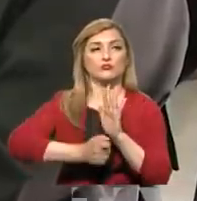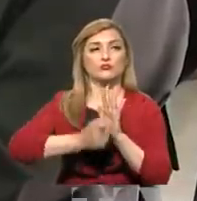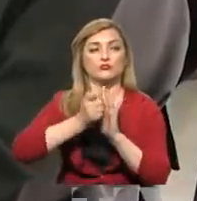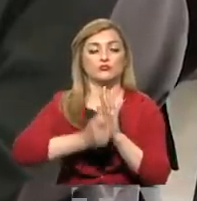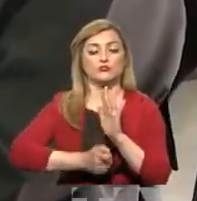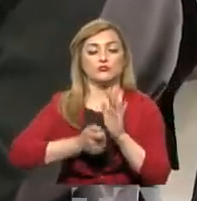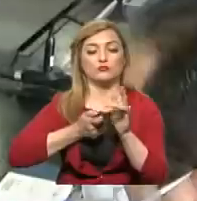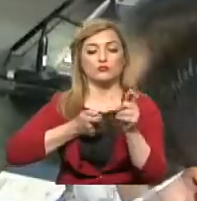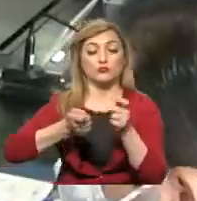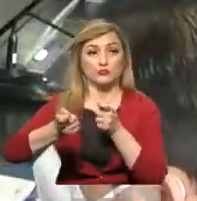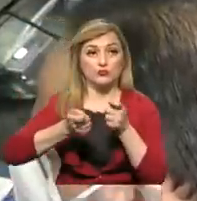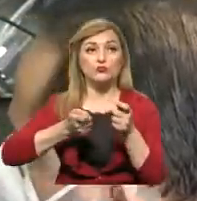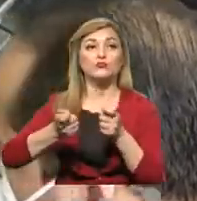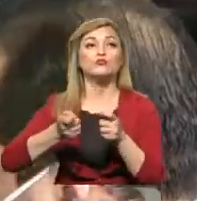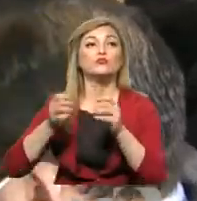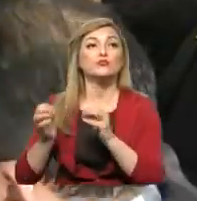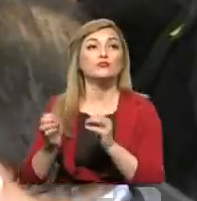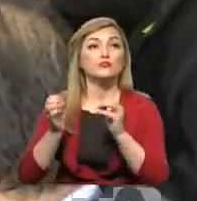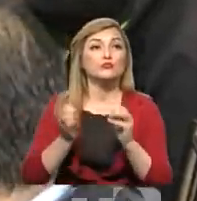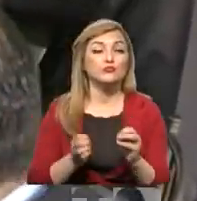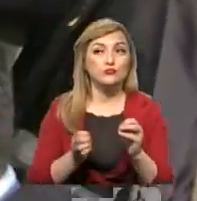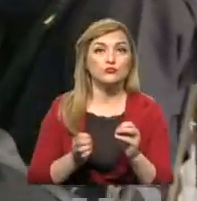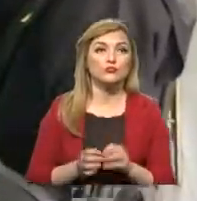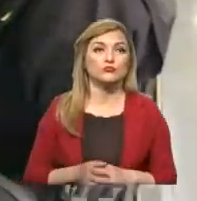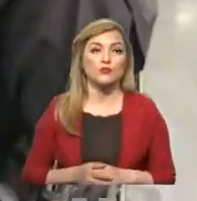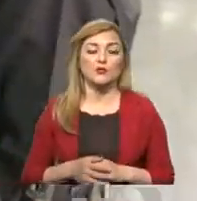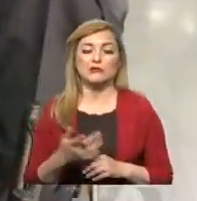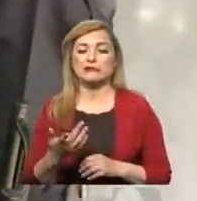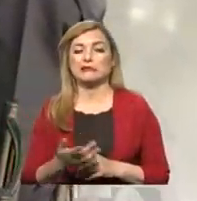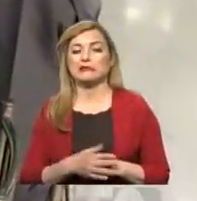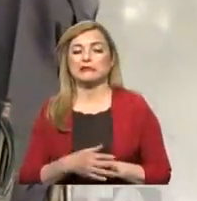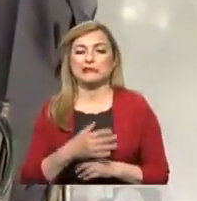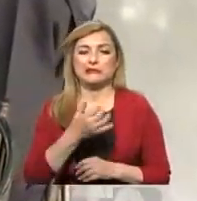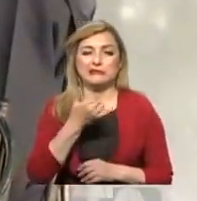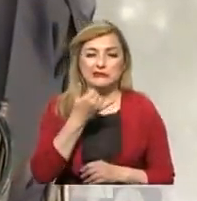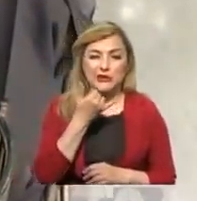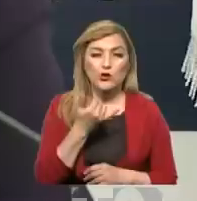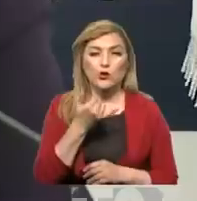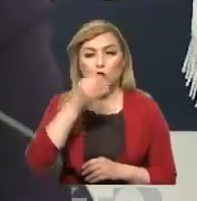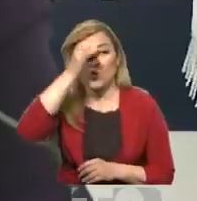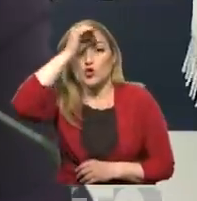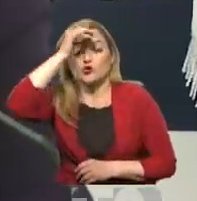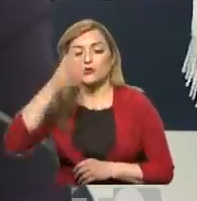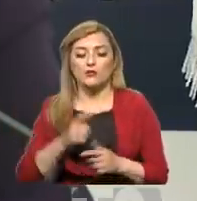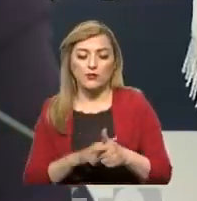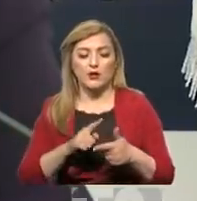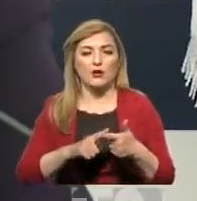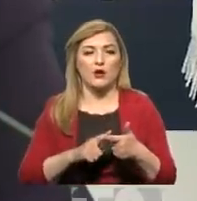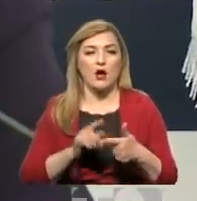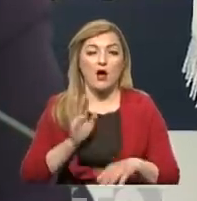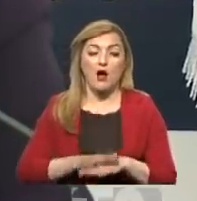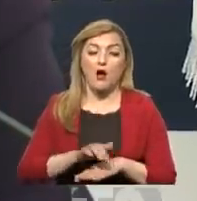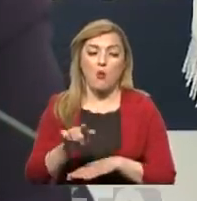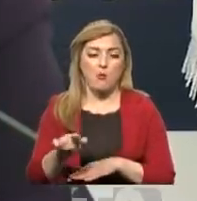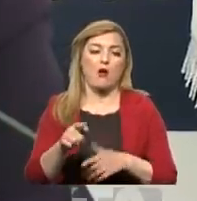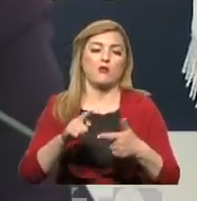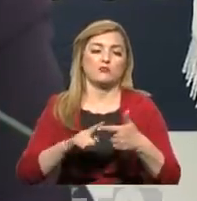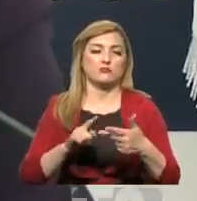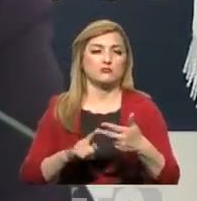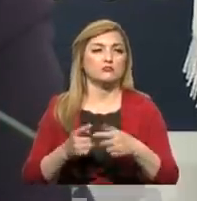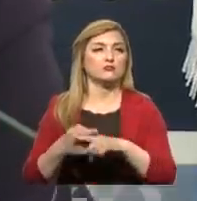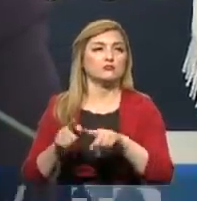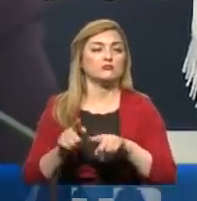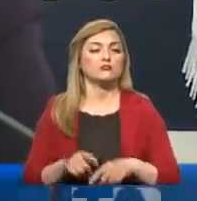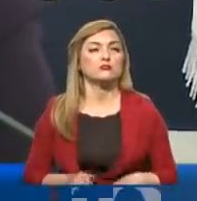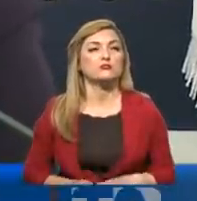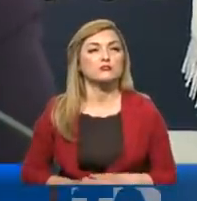lograr un control disciplinario cuando exista dolo, negligencia o error inexcusable. De poder llegar con un control